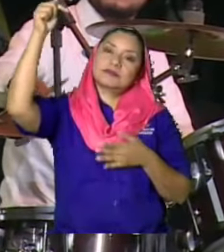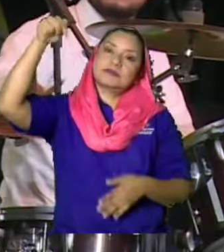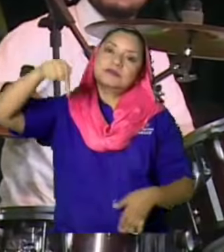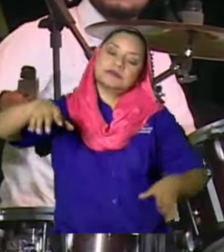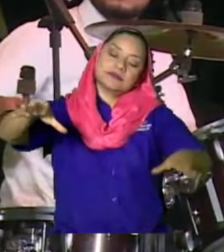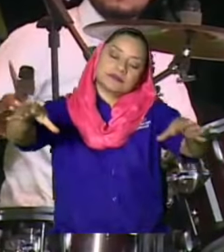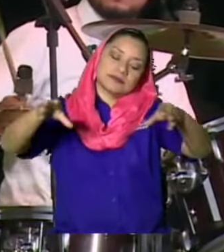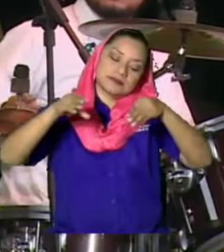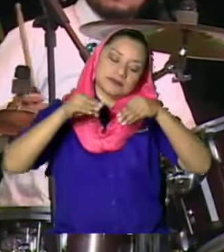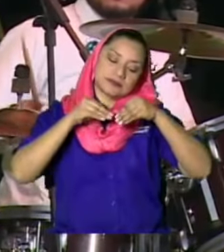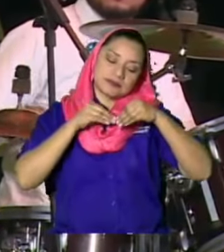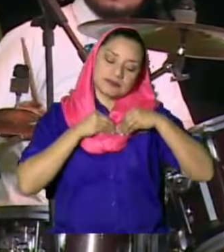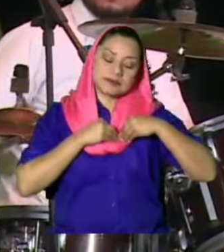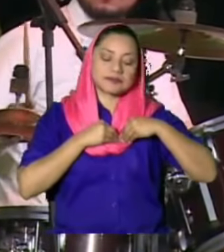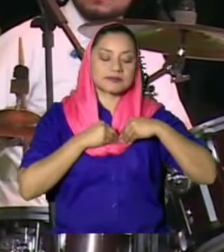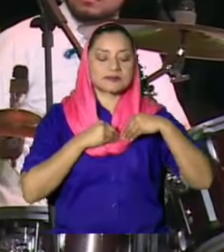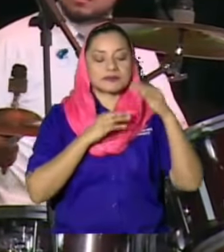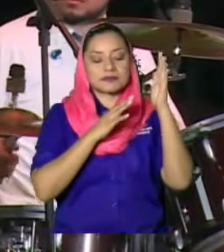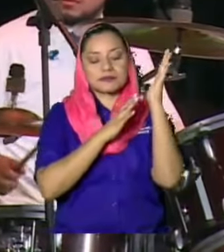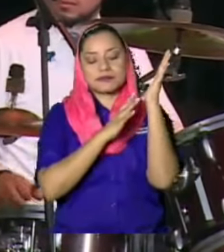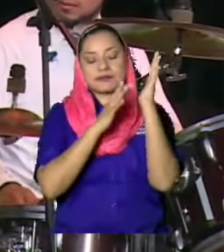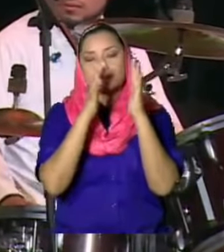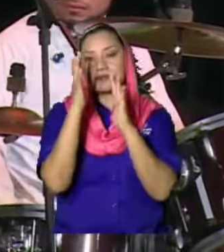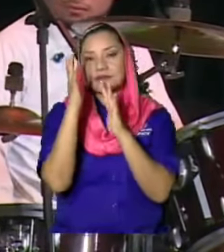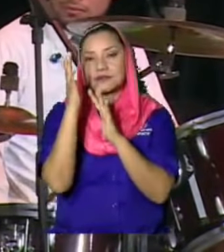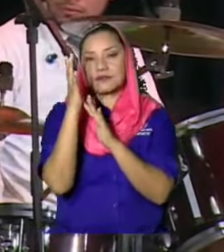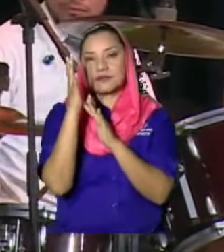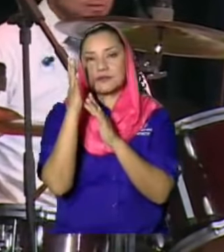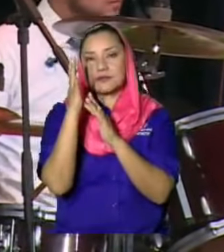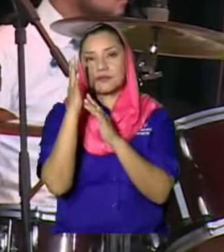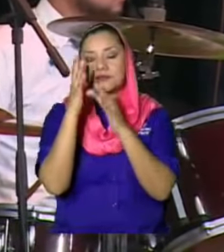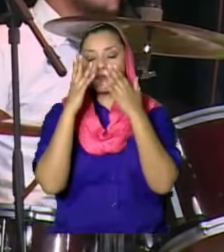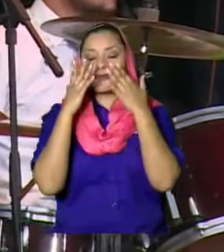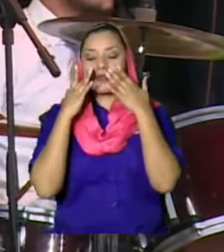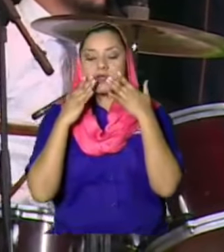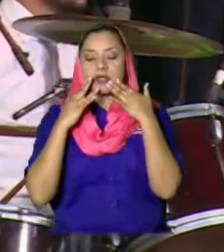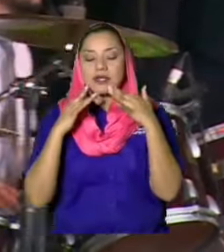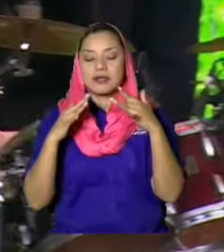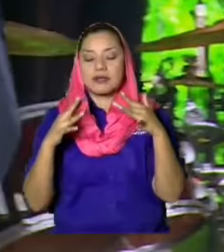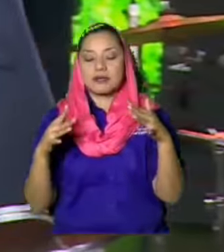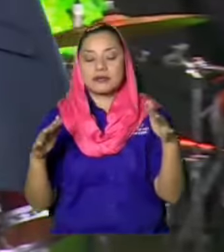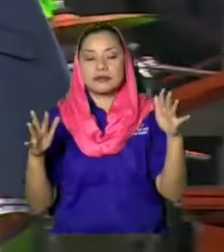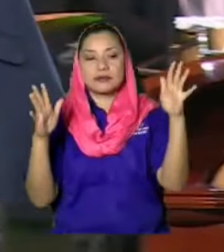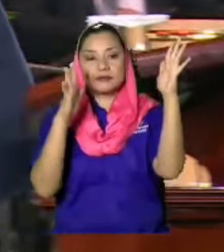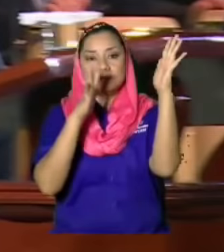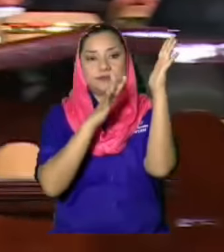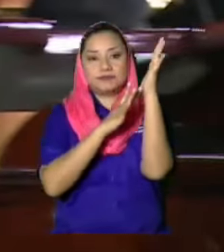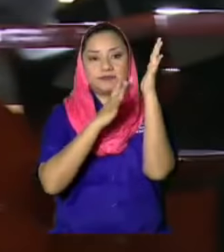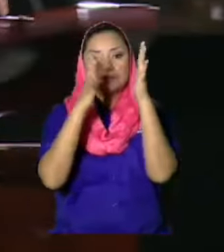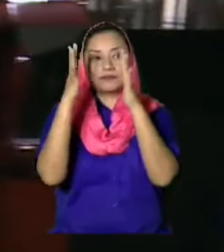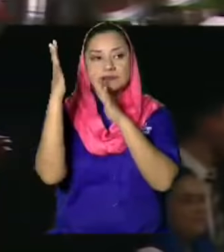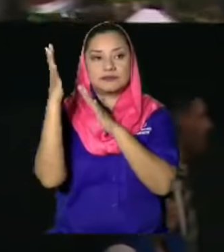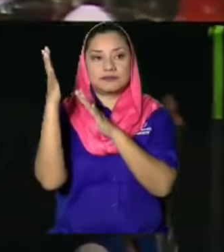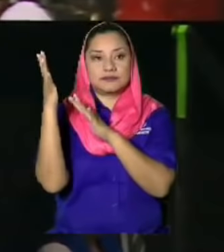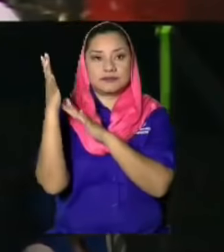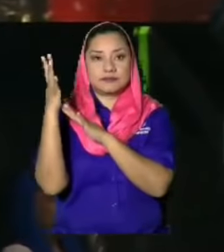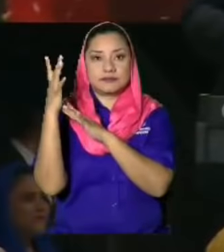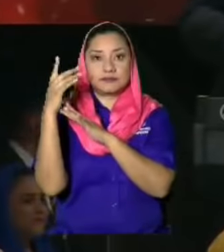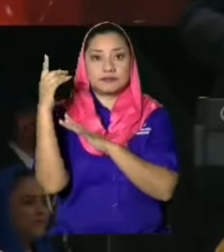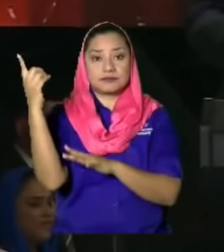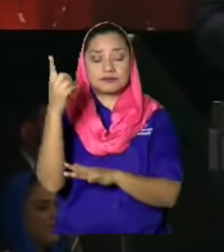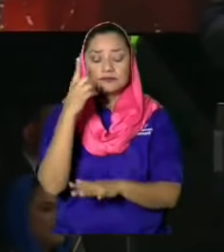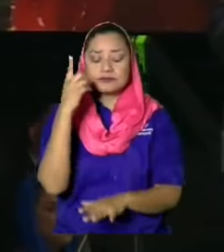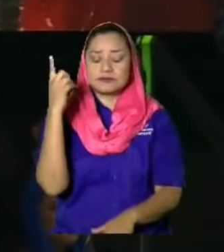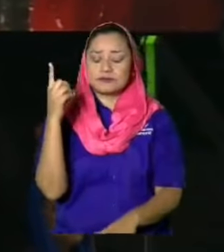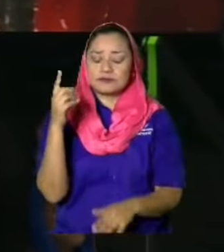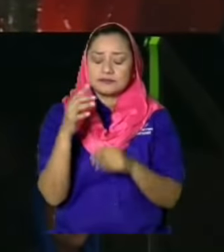Solo por la sangre del Cordero. Aleluya. Ahora empiezo a llamar. Por favor, a todos aquellos que saben que están en